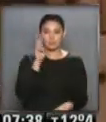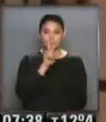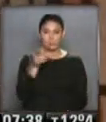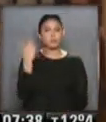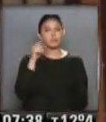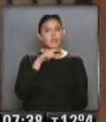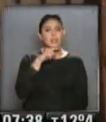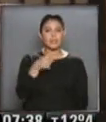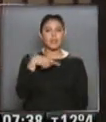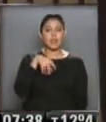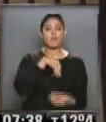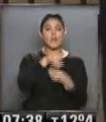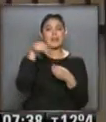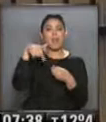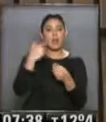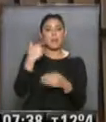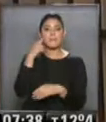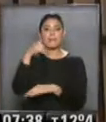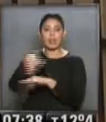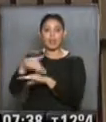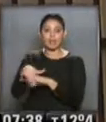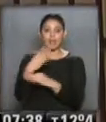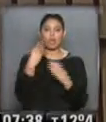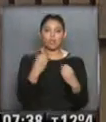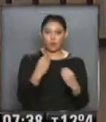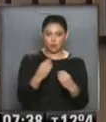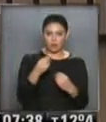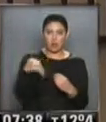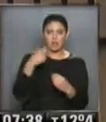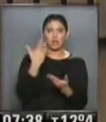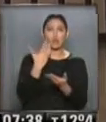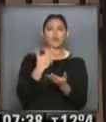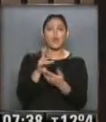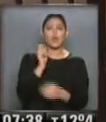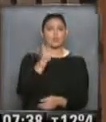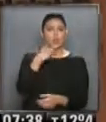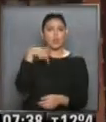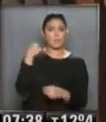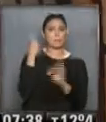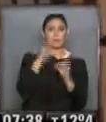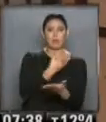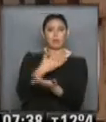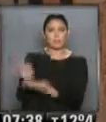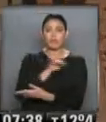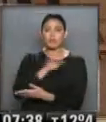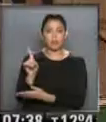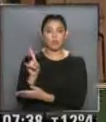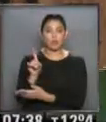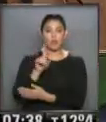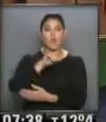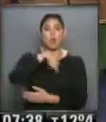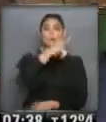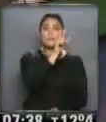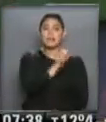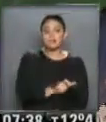decían una familia en la calle directamente pero no está desalojada por el dueño del inmueble está desalojada por una